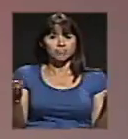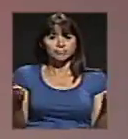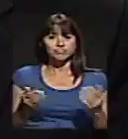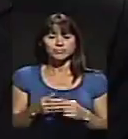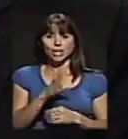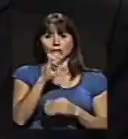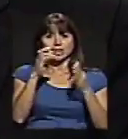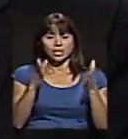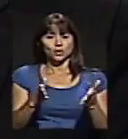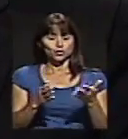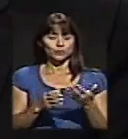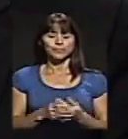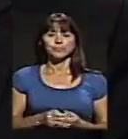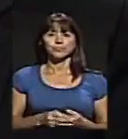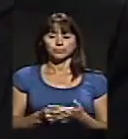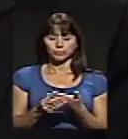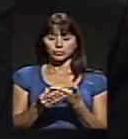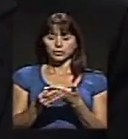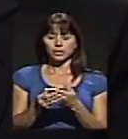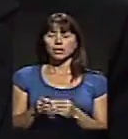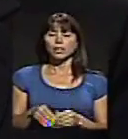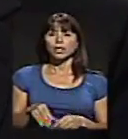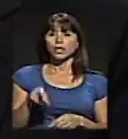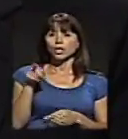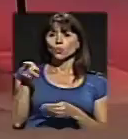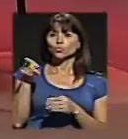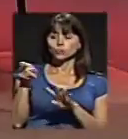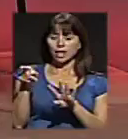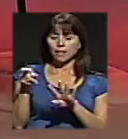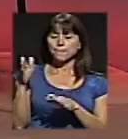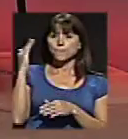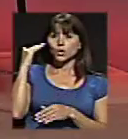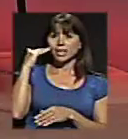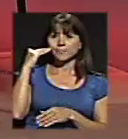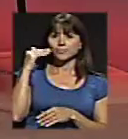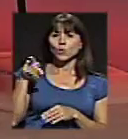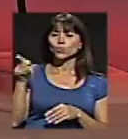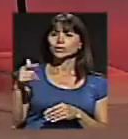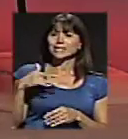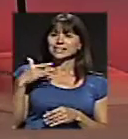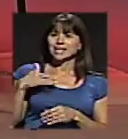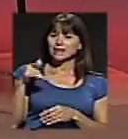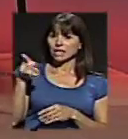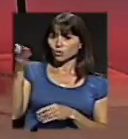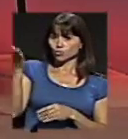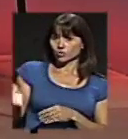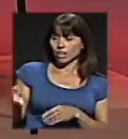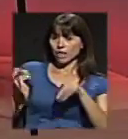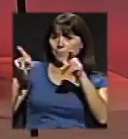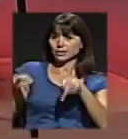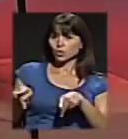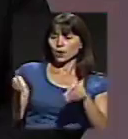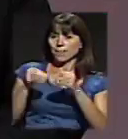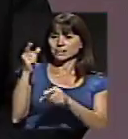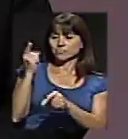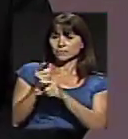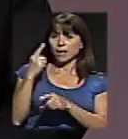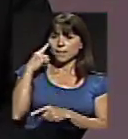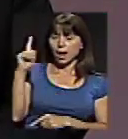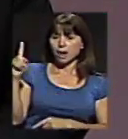por qué usted en particular, por qué siente que es usted la persona más adecuada